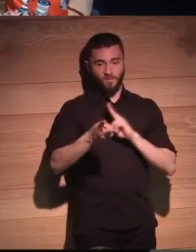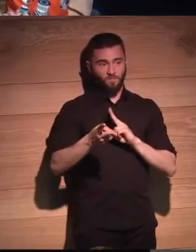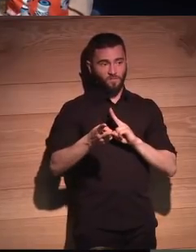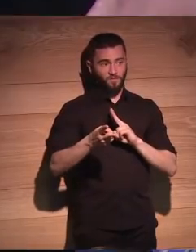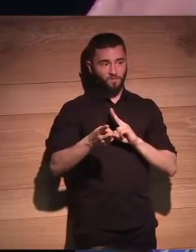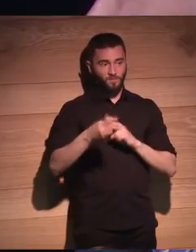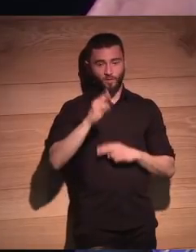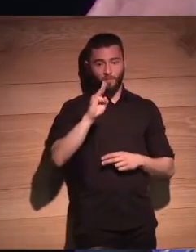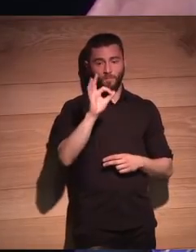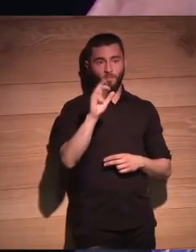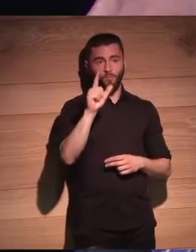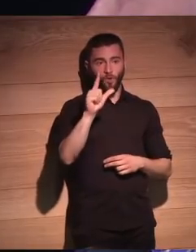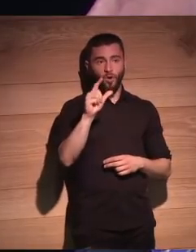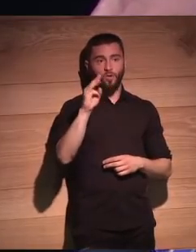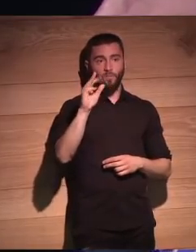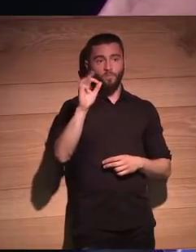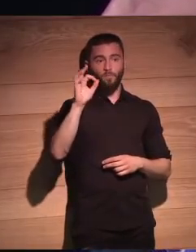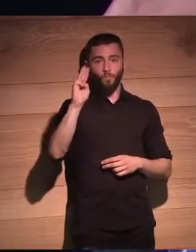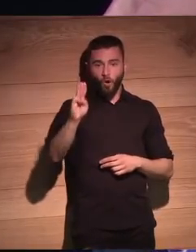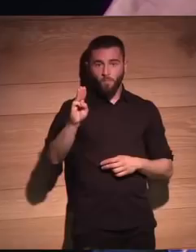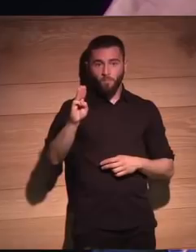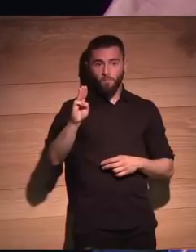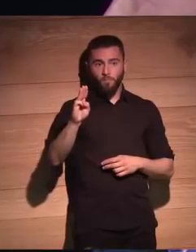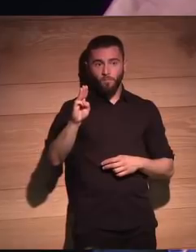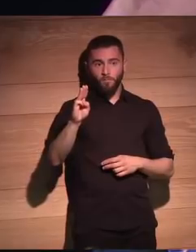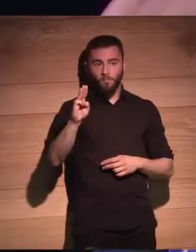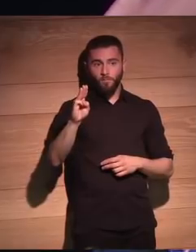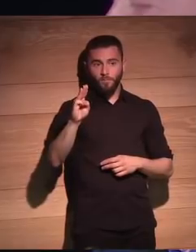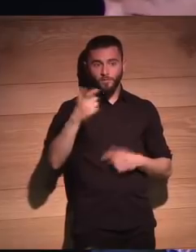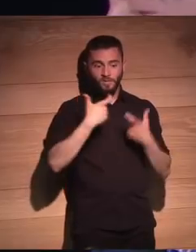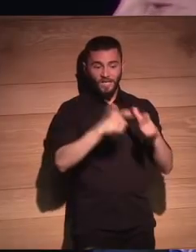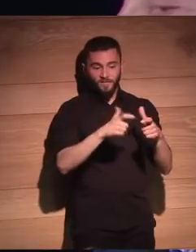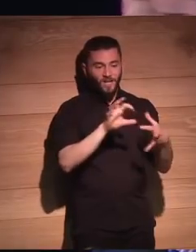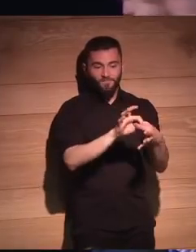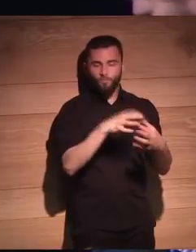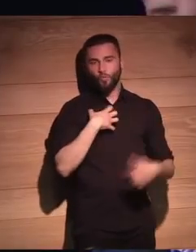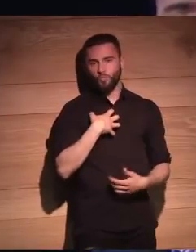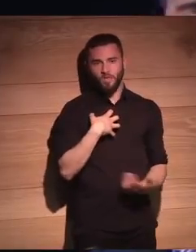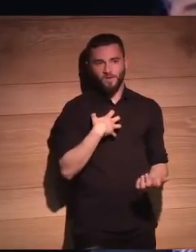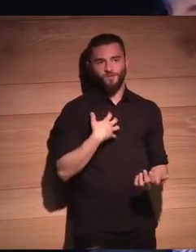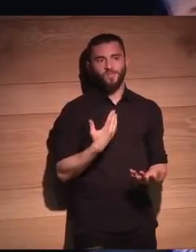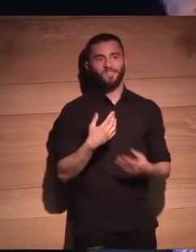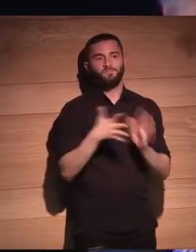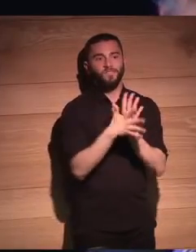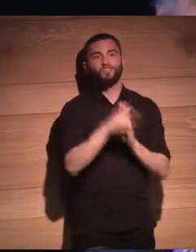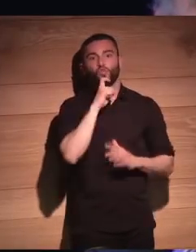Batman de Paul Pop. Si cualquiera que conozca la obra de Paul Pop es inclasificable, ¿no? Inclasificable,